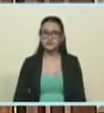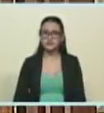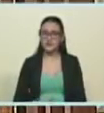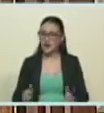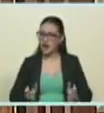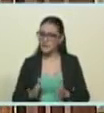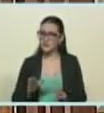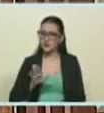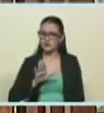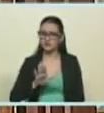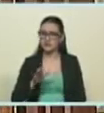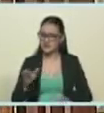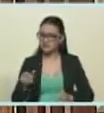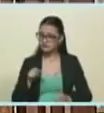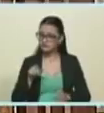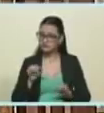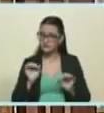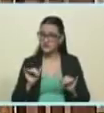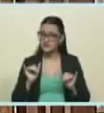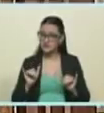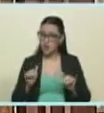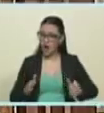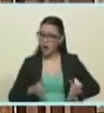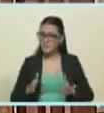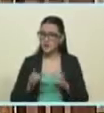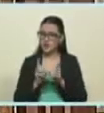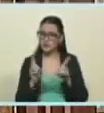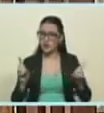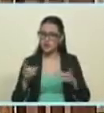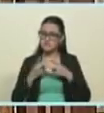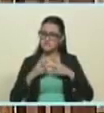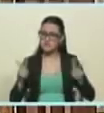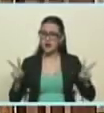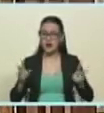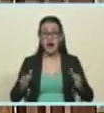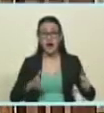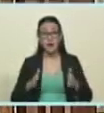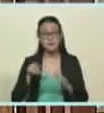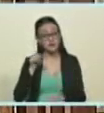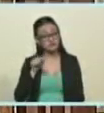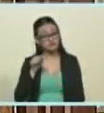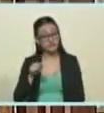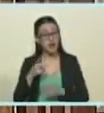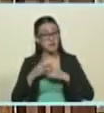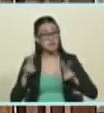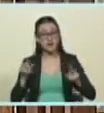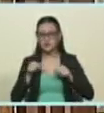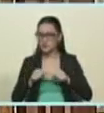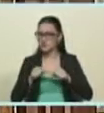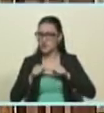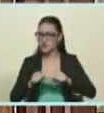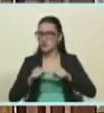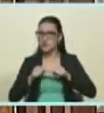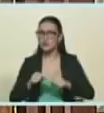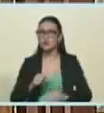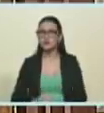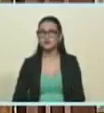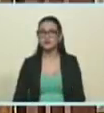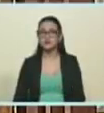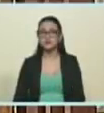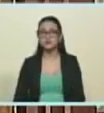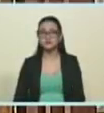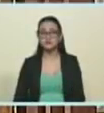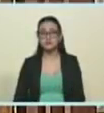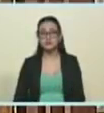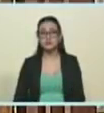ese camino. Nuestro camino es el camino pacífico, democrático. Nuestro camino es la paz permanente. Así que el Consejo Federal